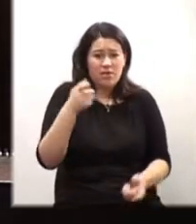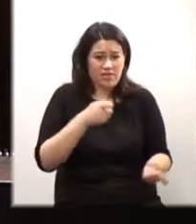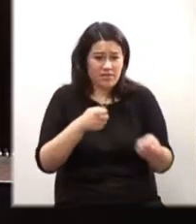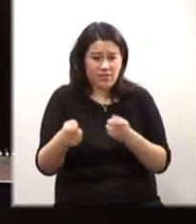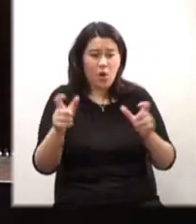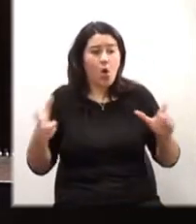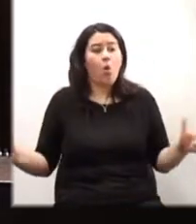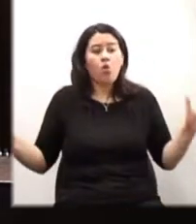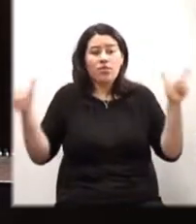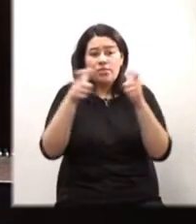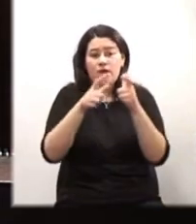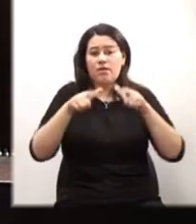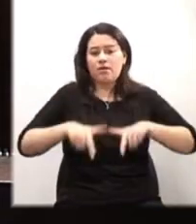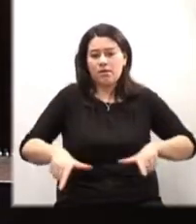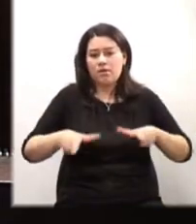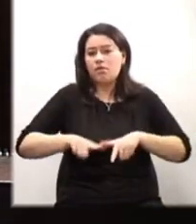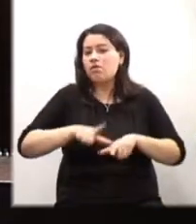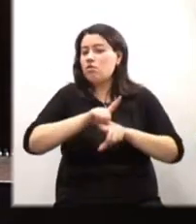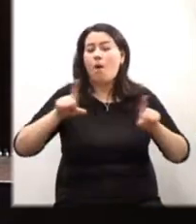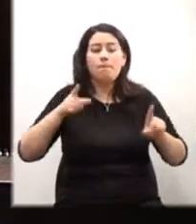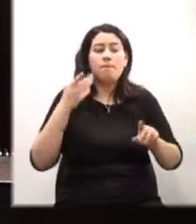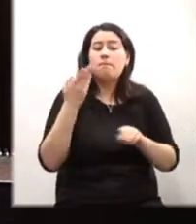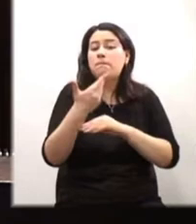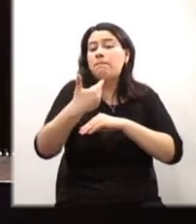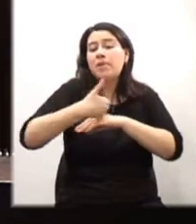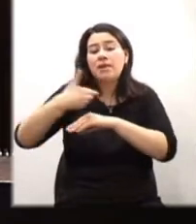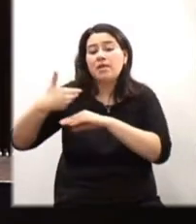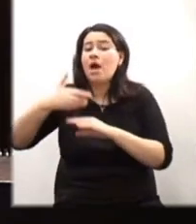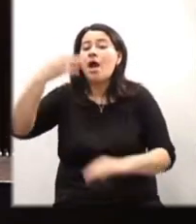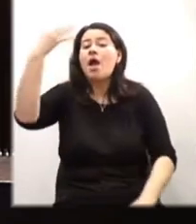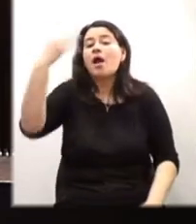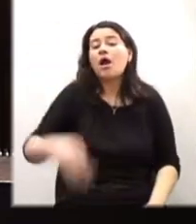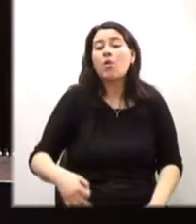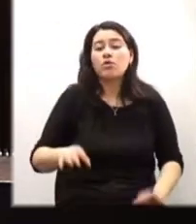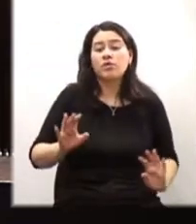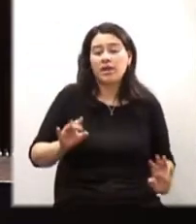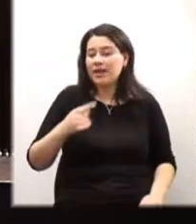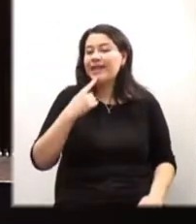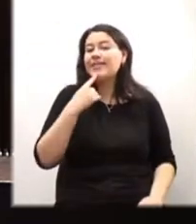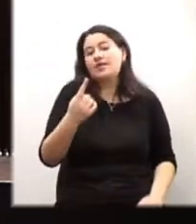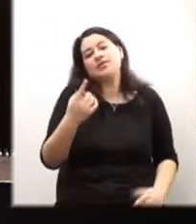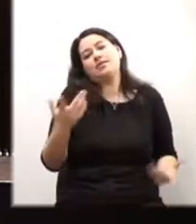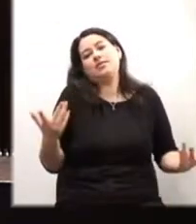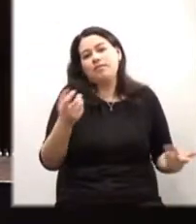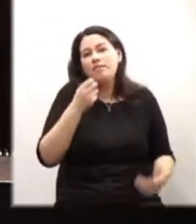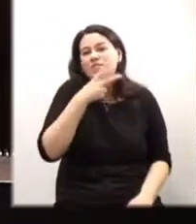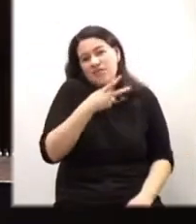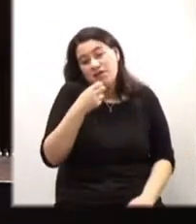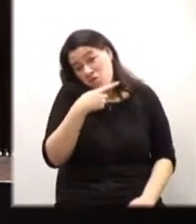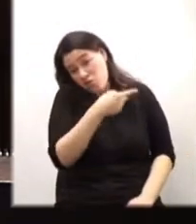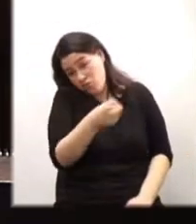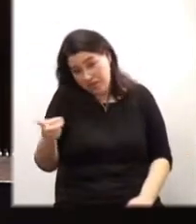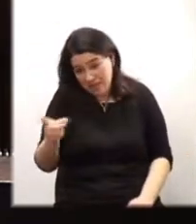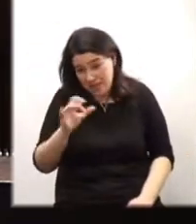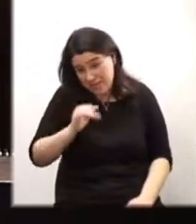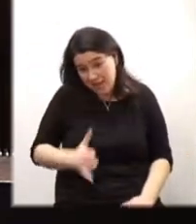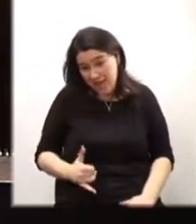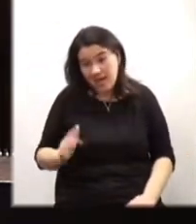al Consejo de Ministros, le dice: no pidan, ejecuten. Lo que les está diciendo es: muchachos, ustedes